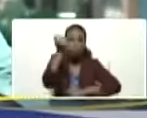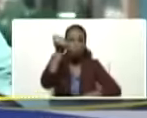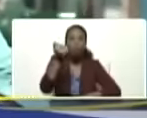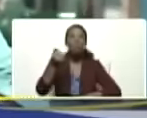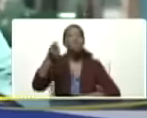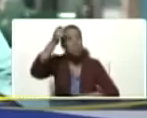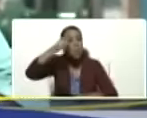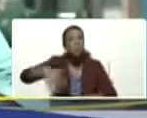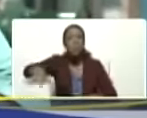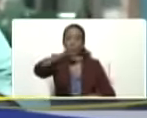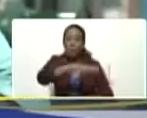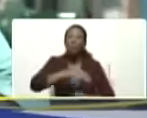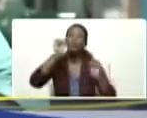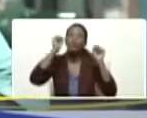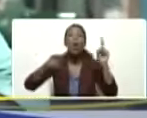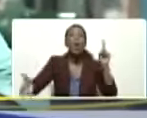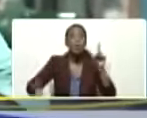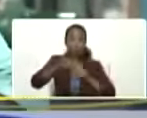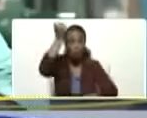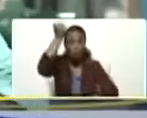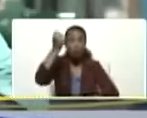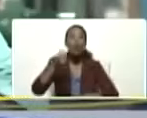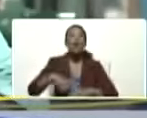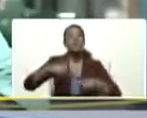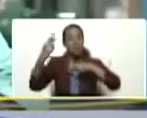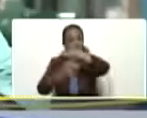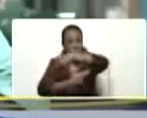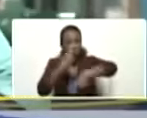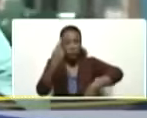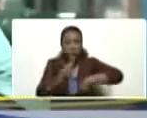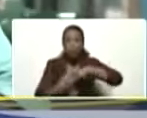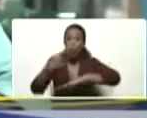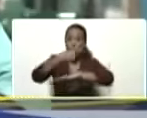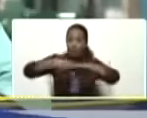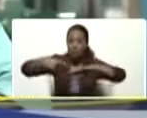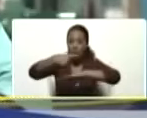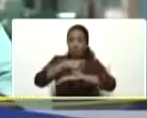del pueblo, logro de la revolución.